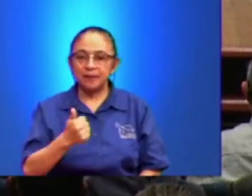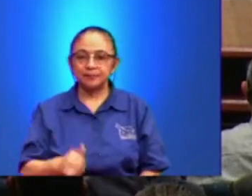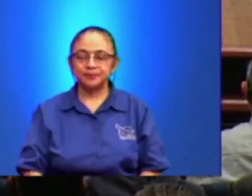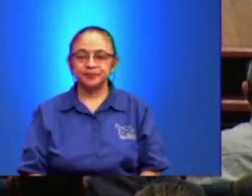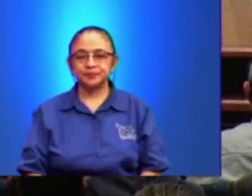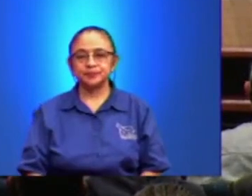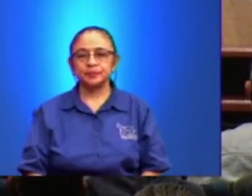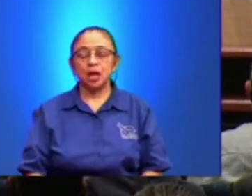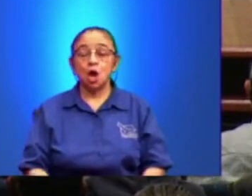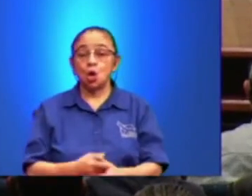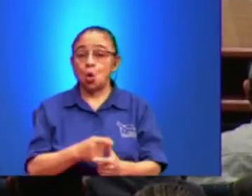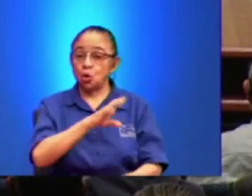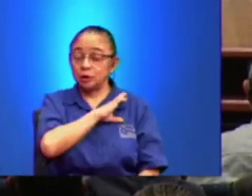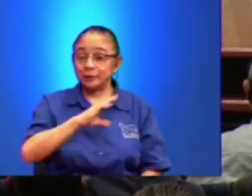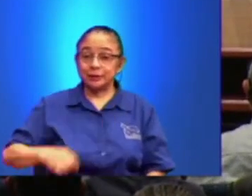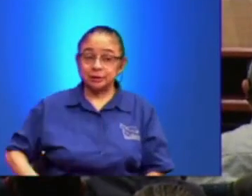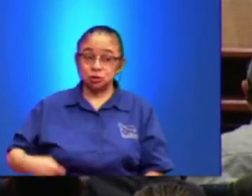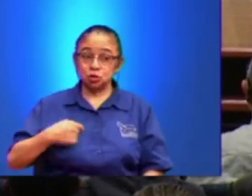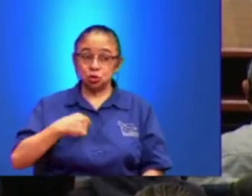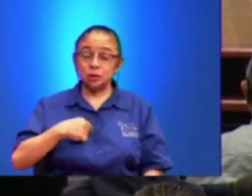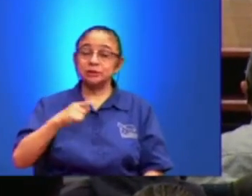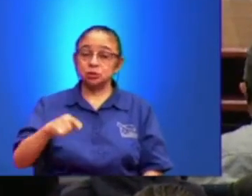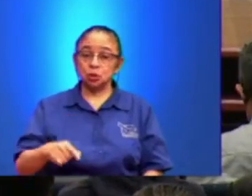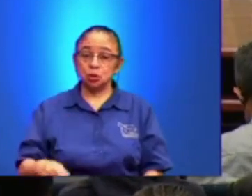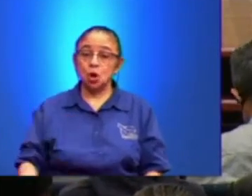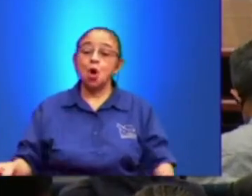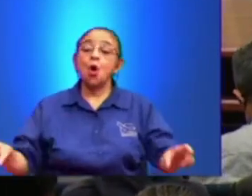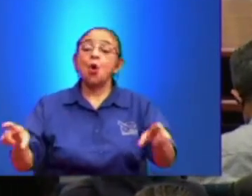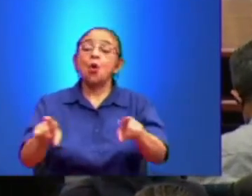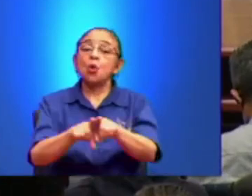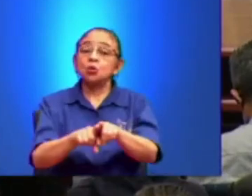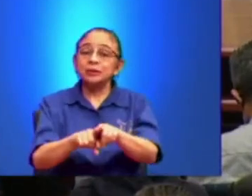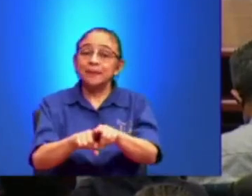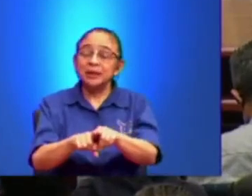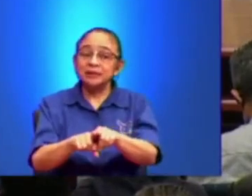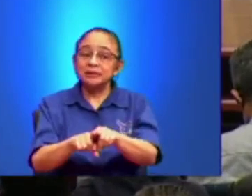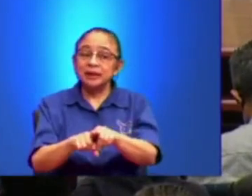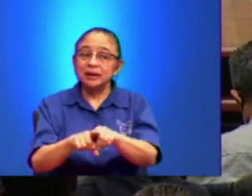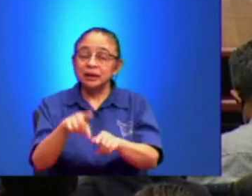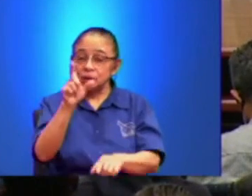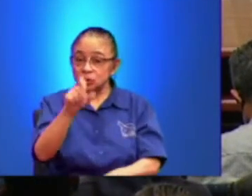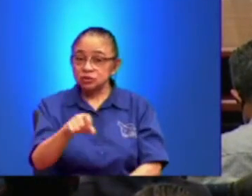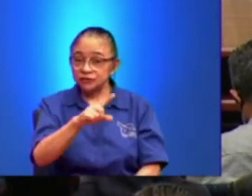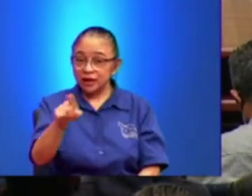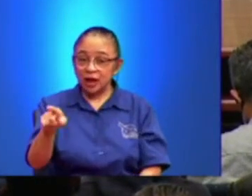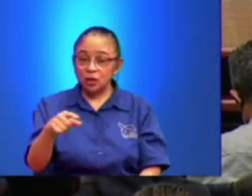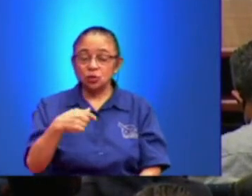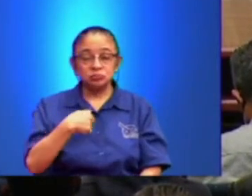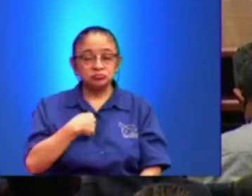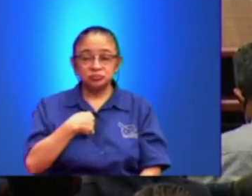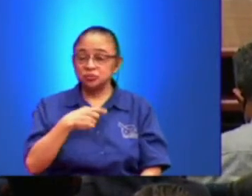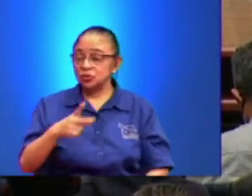por eso con cristo estoy juntamente y ya no vivo